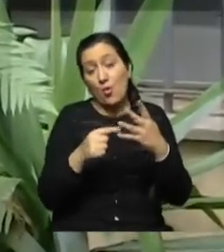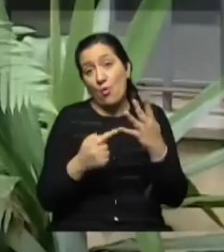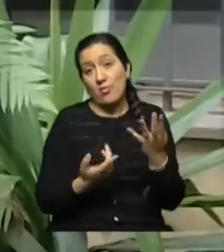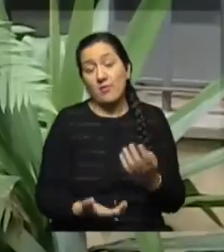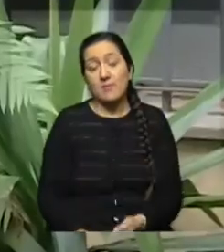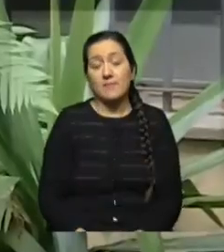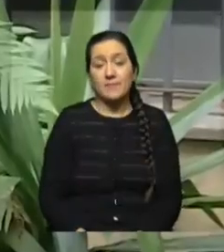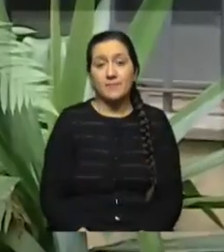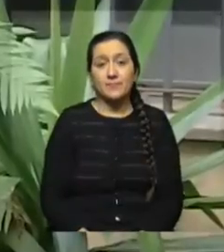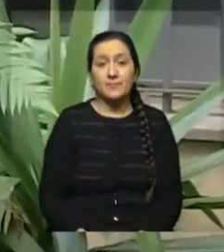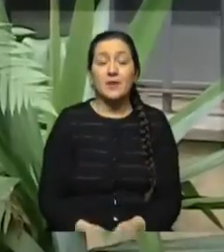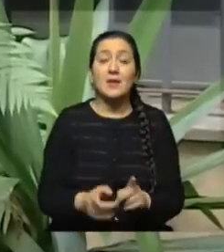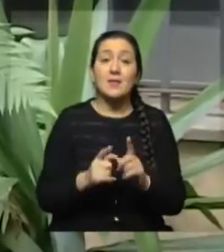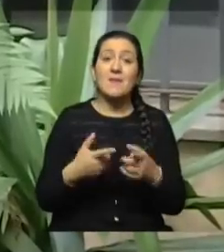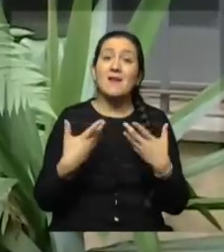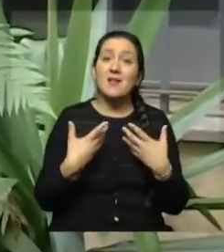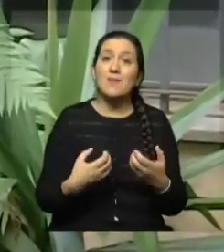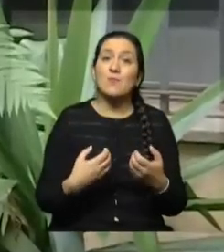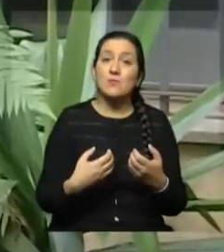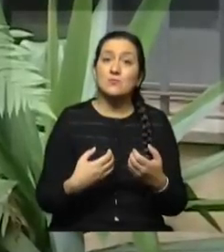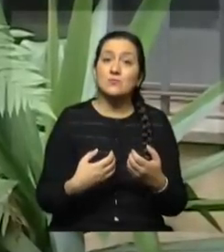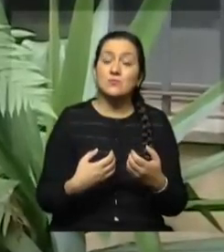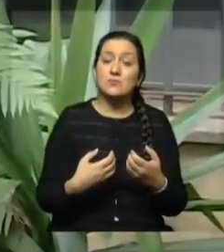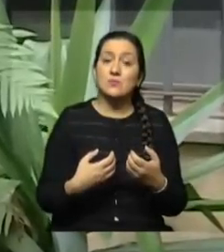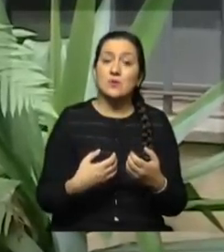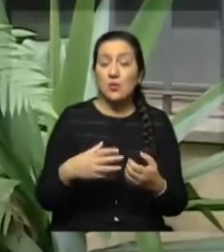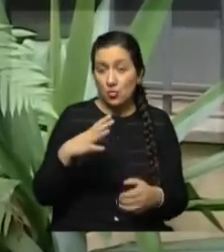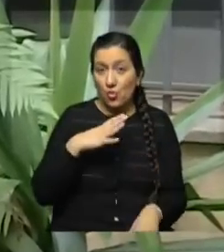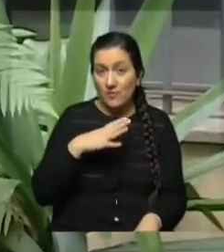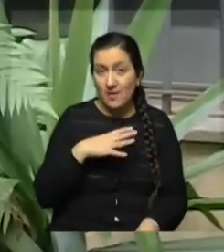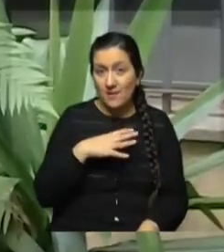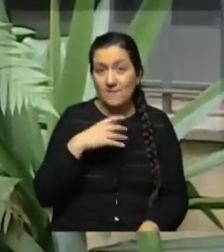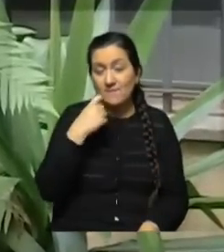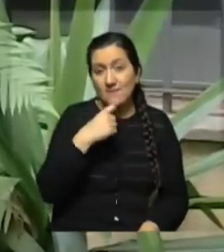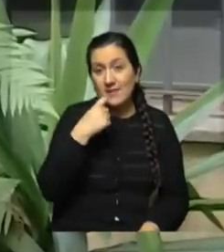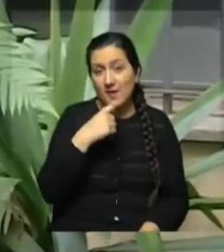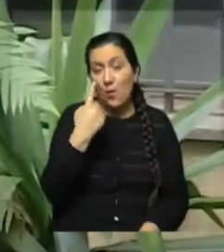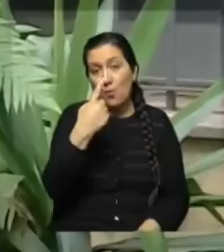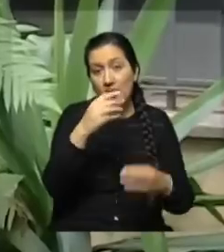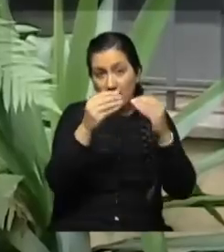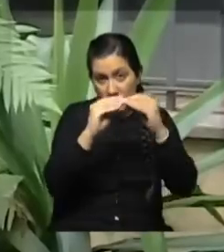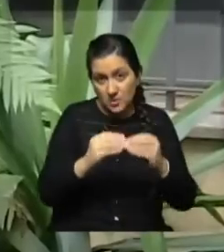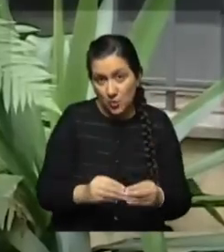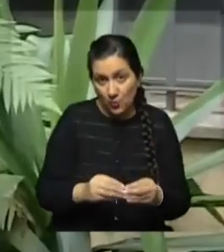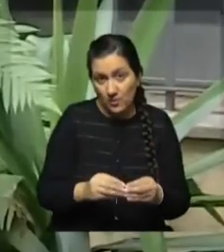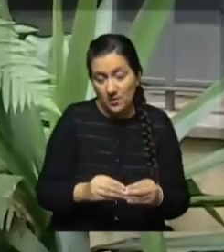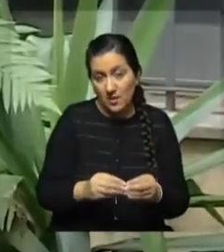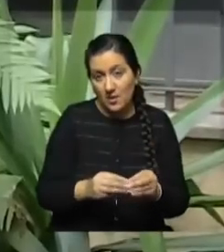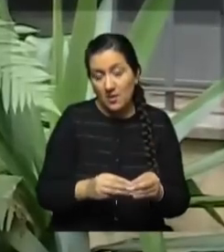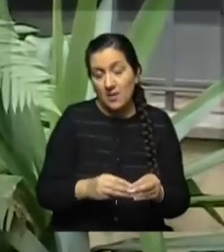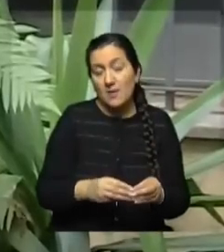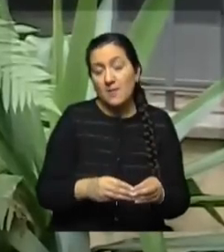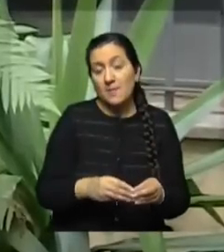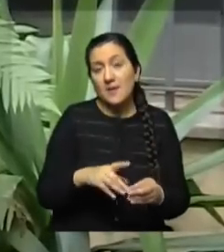realizarse y bueno y también aspiramos a que En definitiva todavía tenemos por delante una rendición de cuentas a que se va a